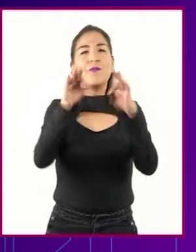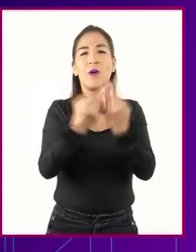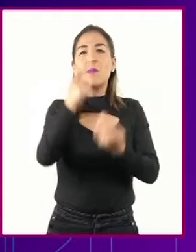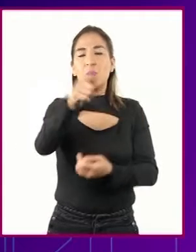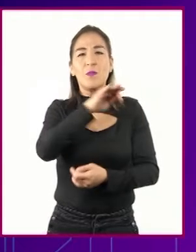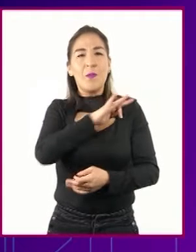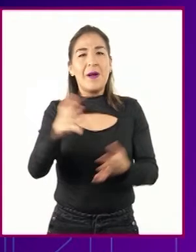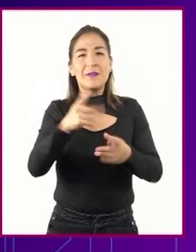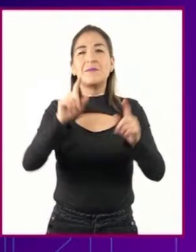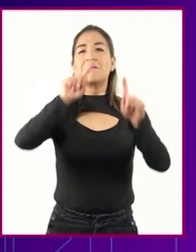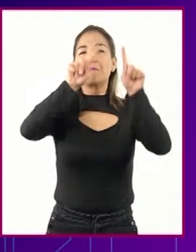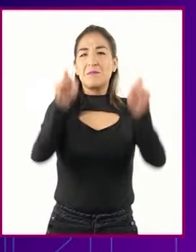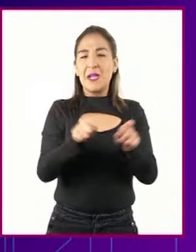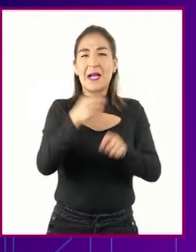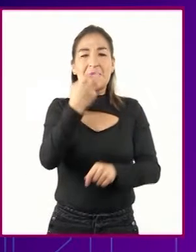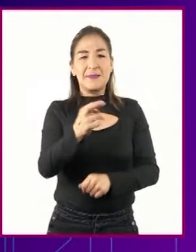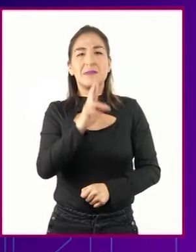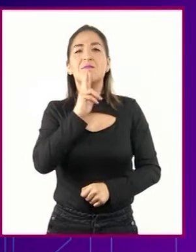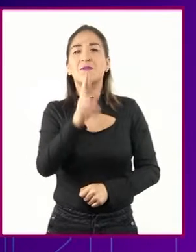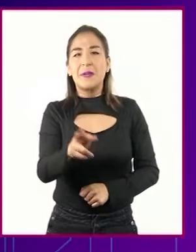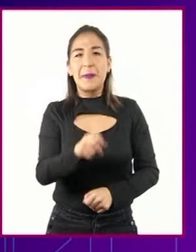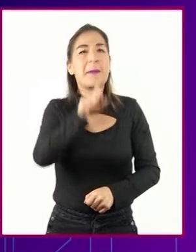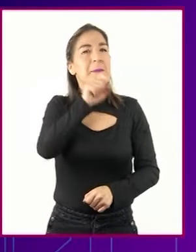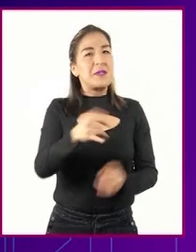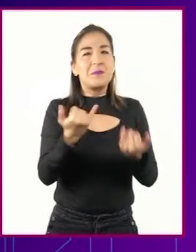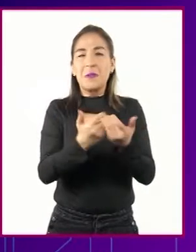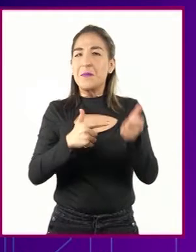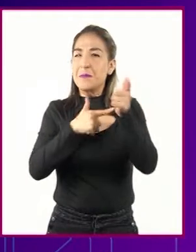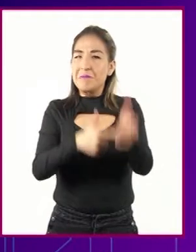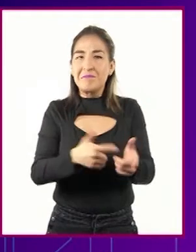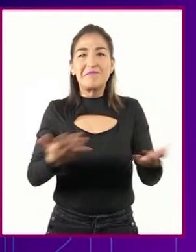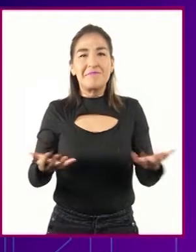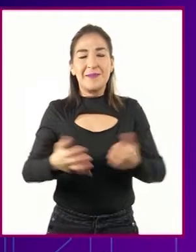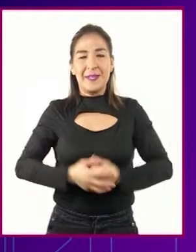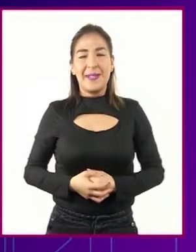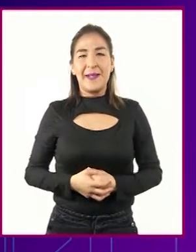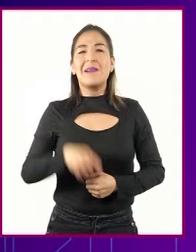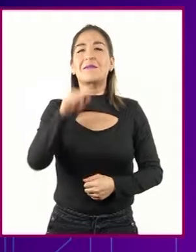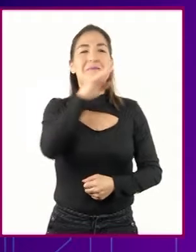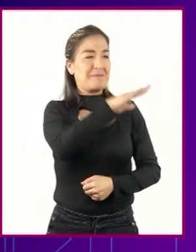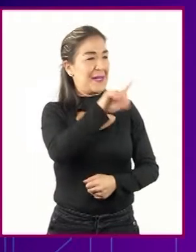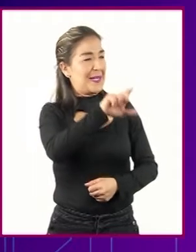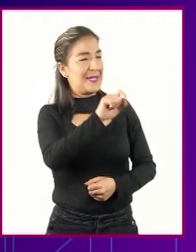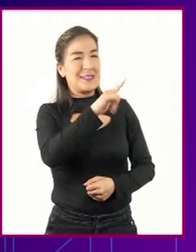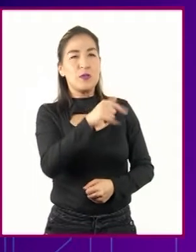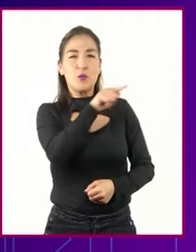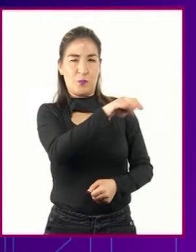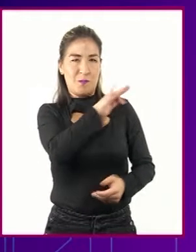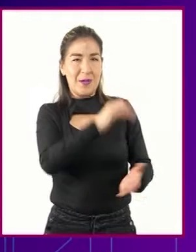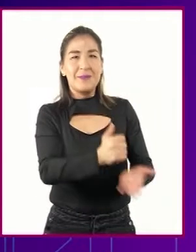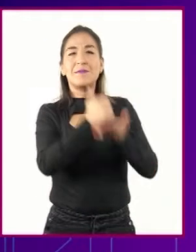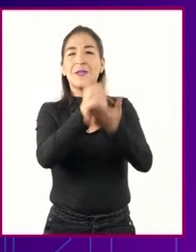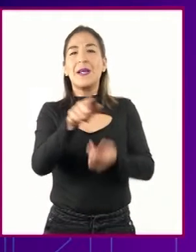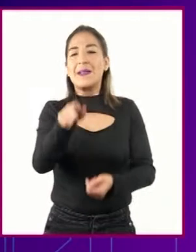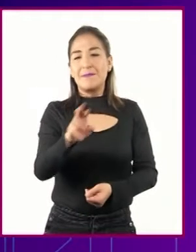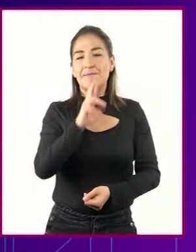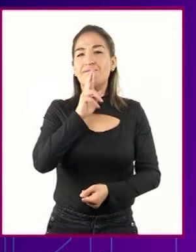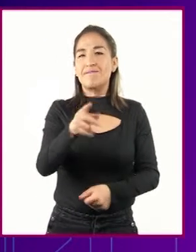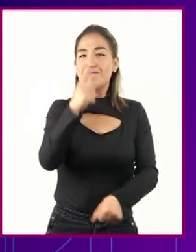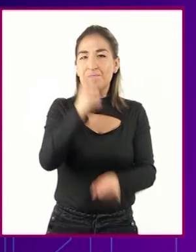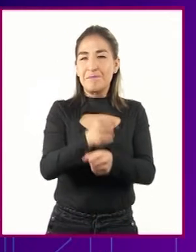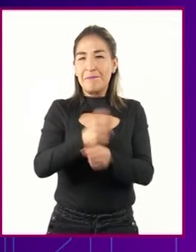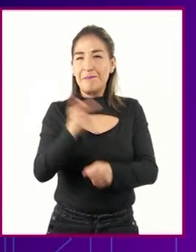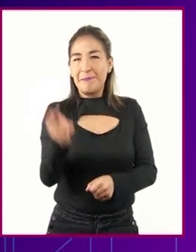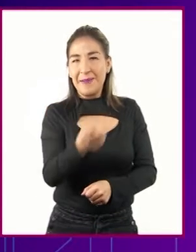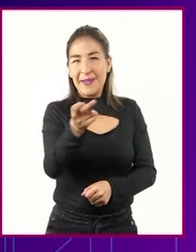prescindir de los paréntesis si el resultado sigue siendo el mismo? Leslie, ¿puedes ayudarnos a contestar la primera pregunta,